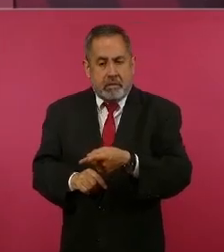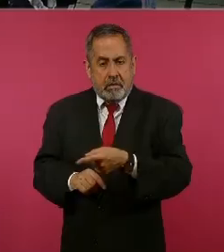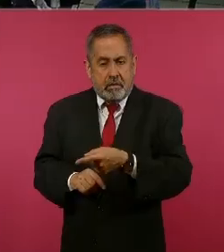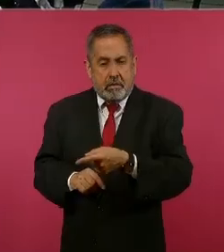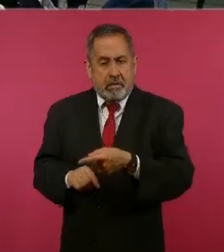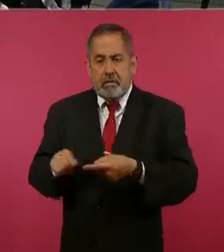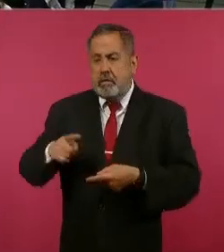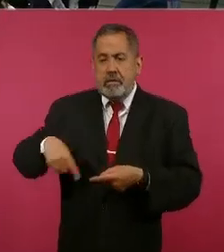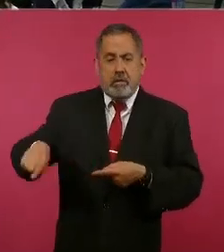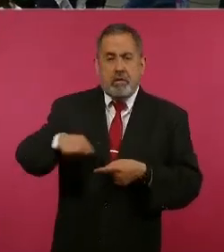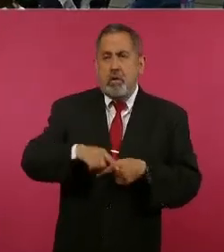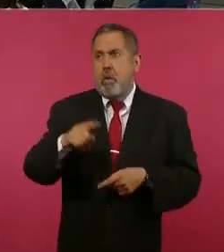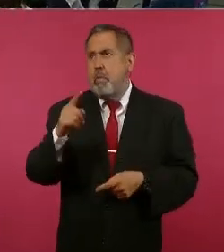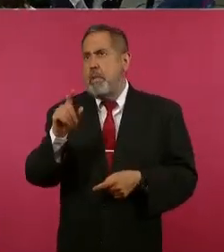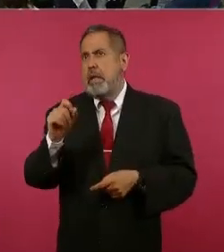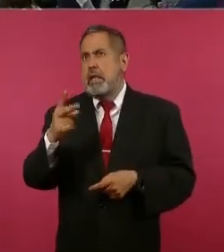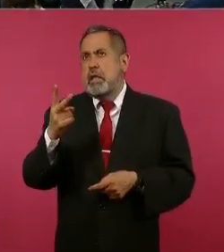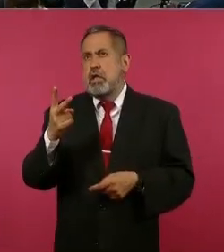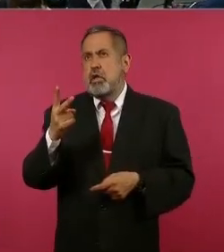de los